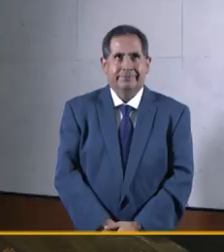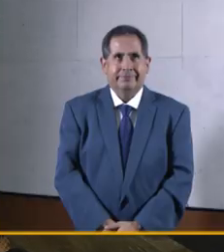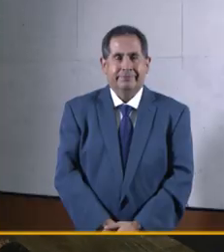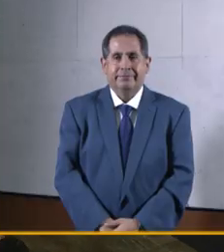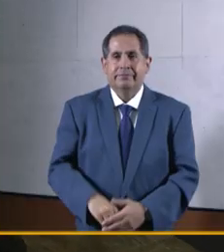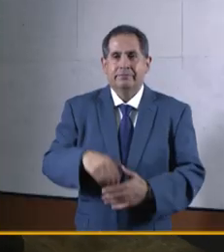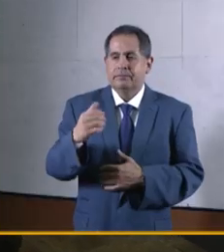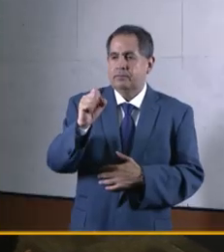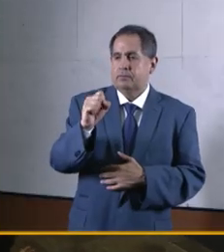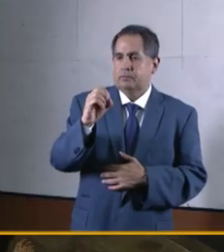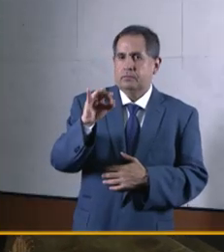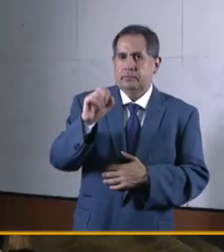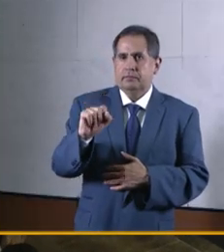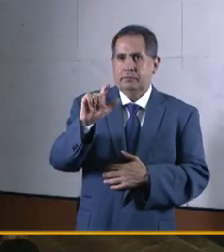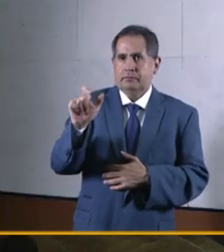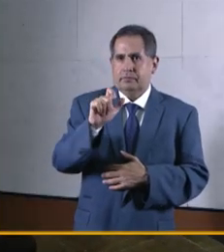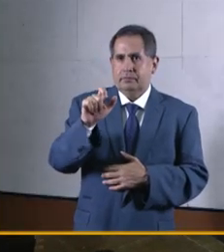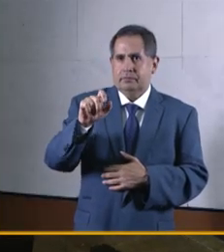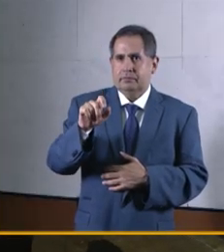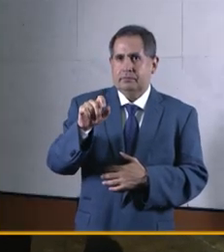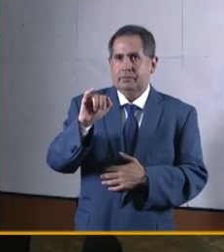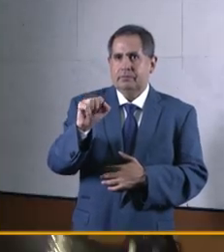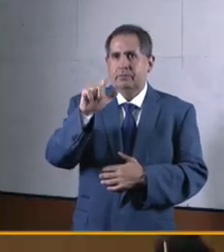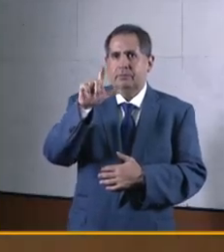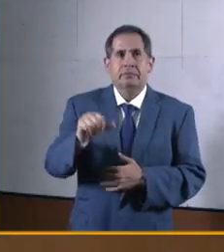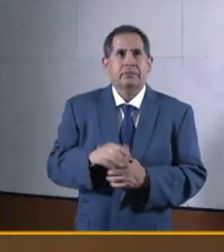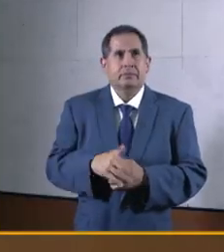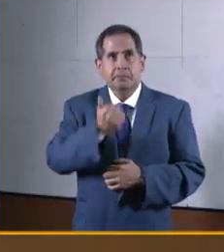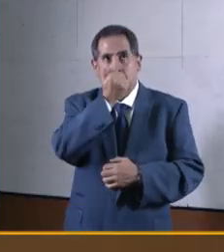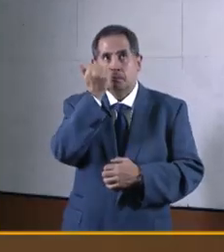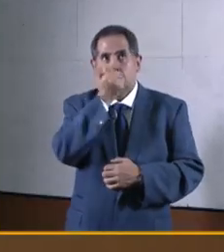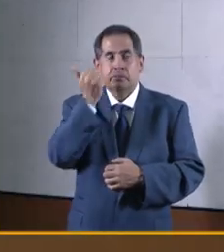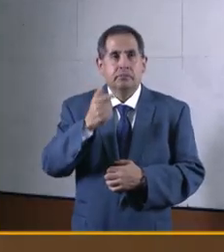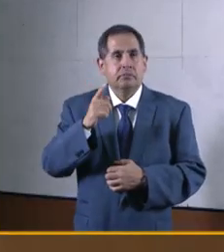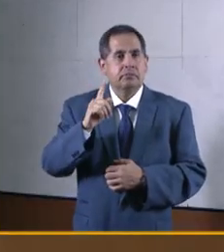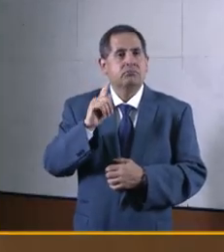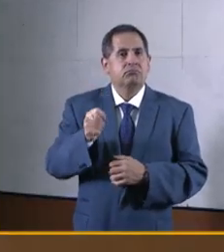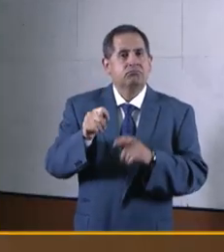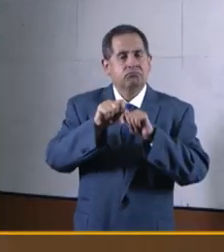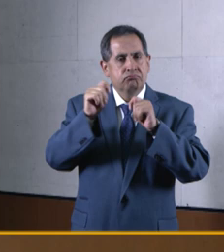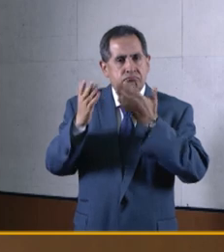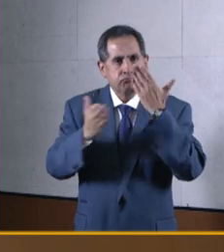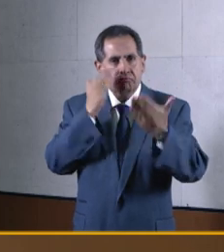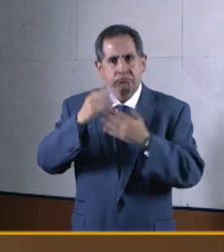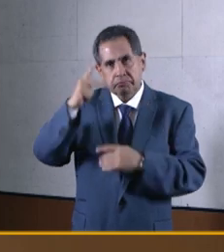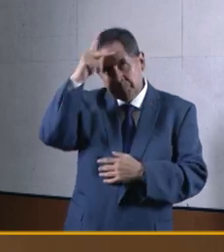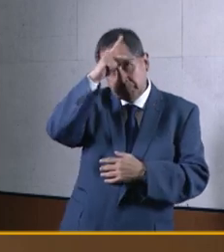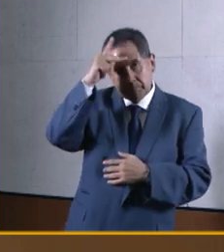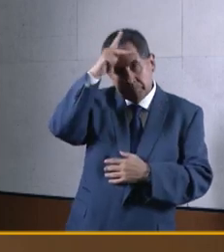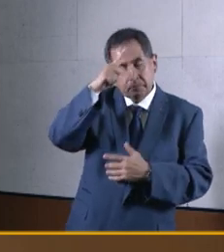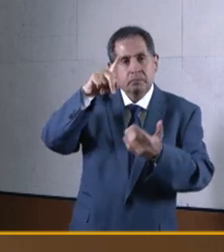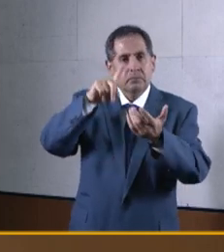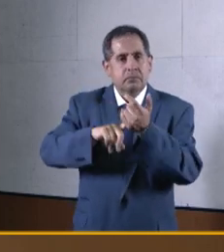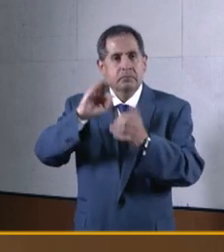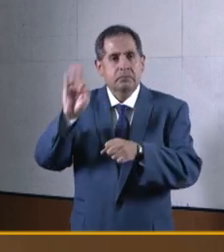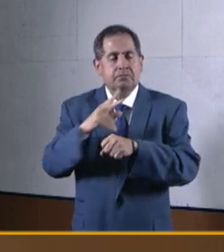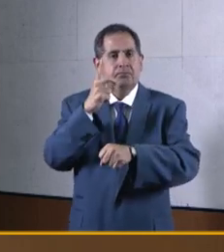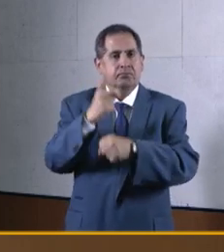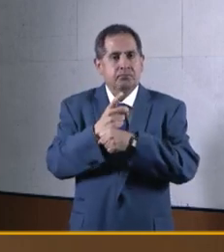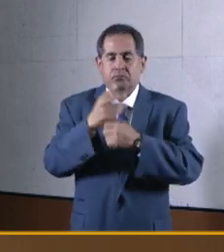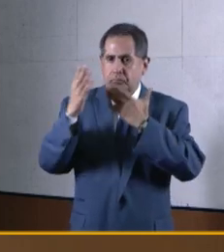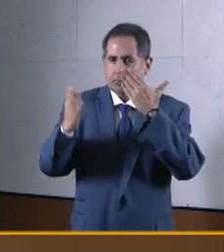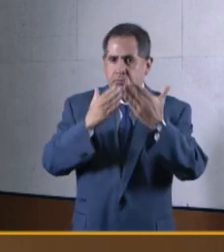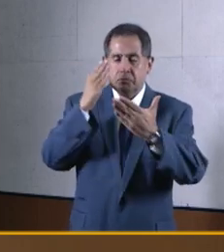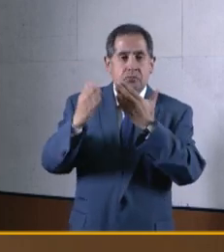sofía alexa naranjo islas alumna de la licenciatura en psicología de la facultad de